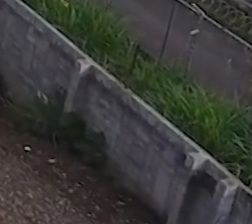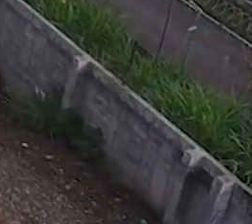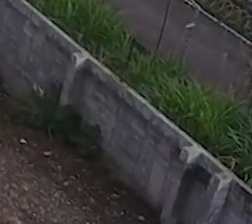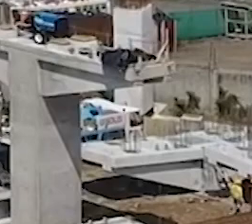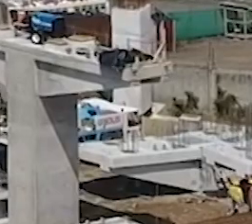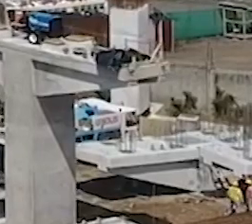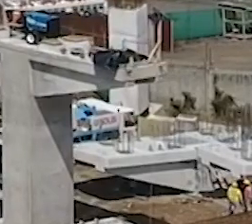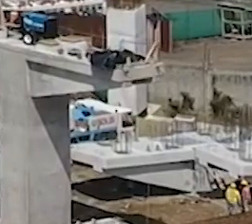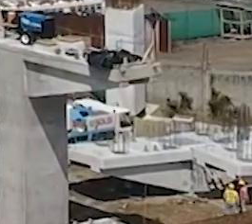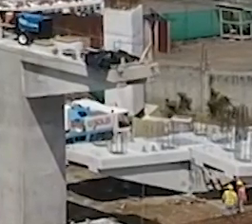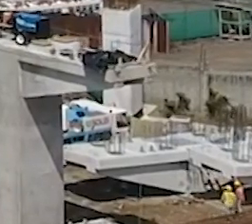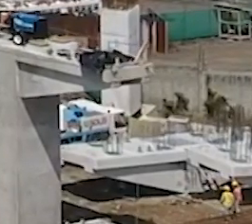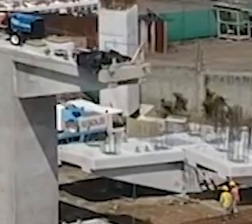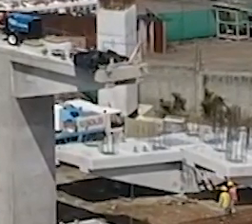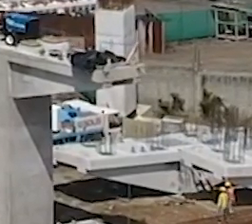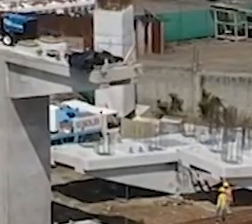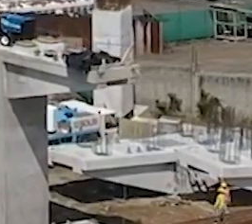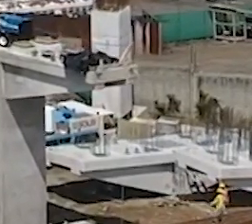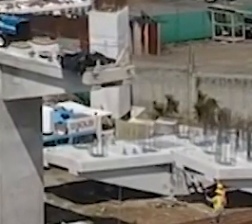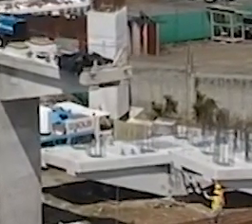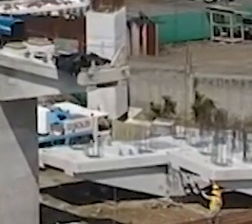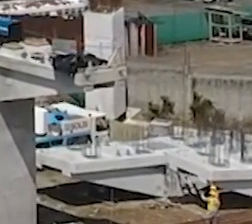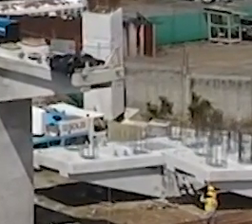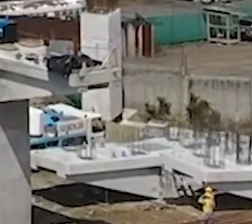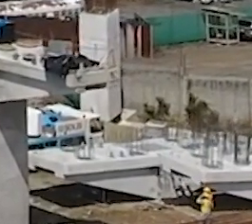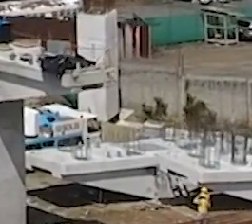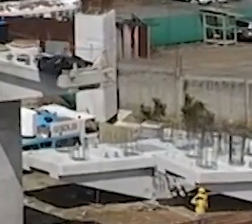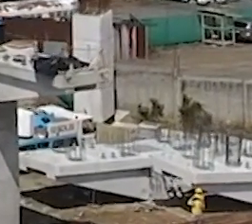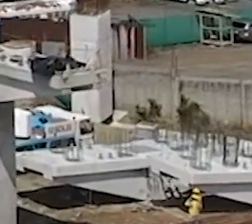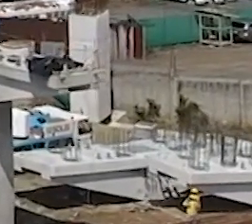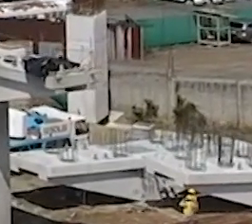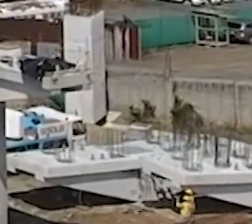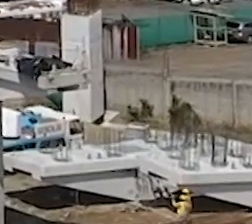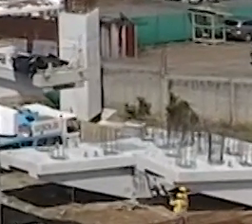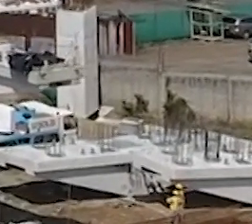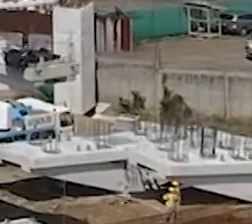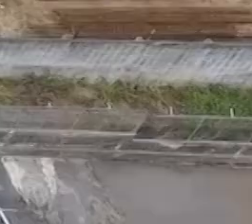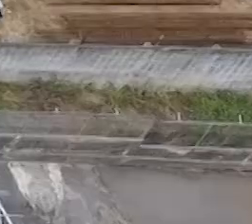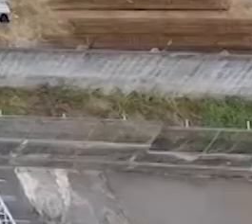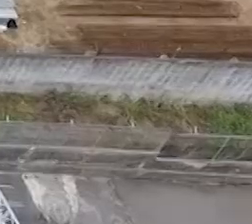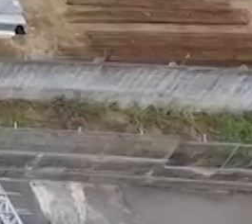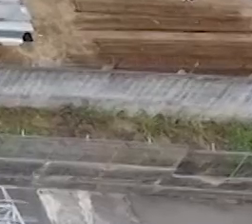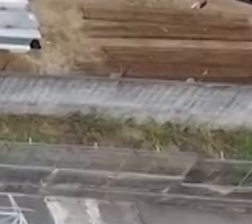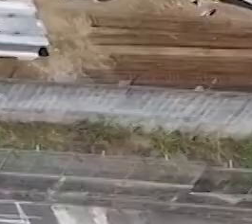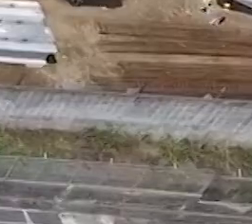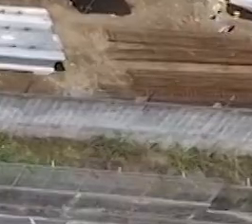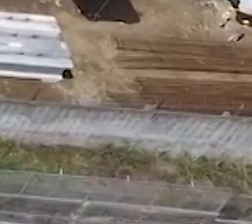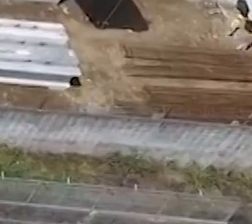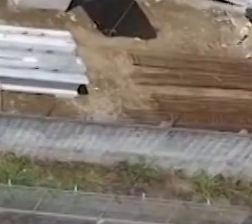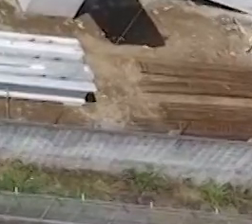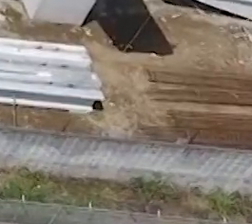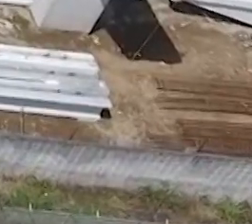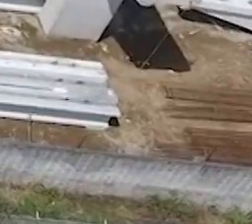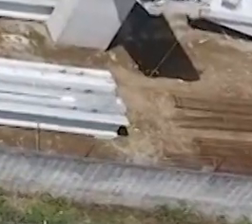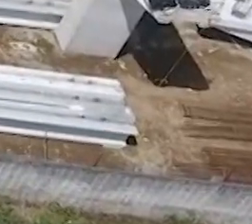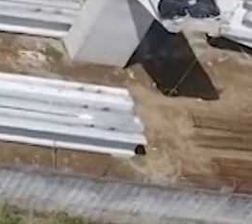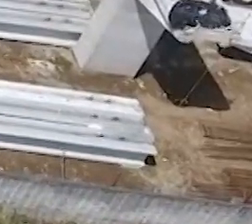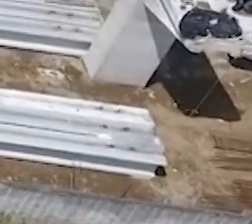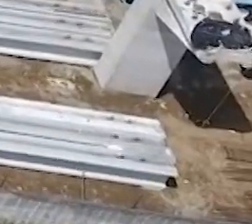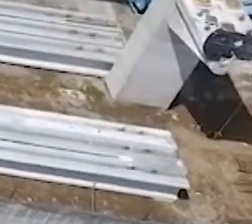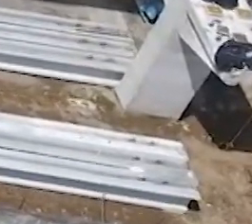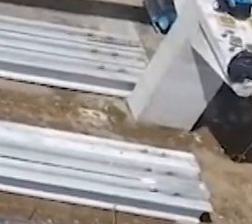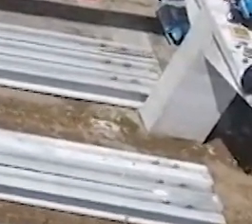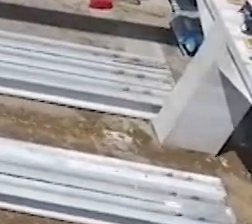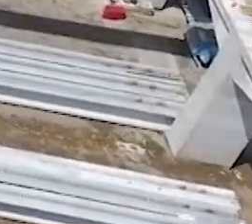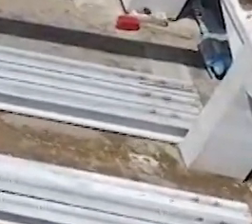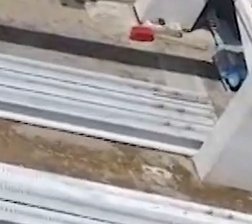esto con el fin de concretar los proyectos de inversión de mayor impacto en el bien estar de la población desde el punto de vista del desarrollo económico social y